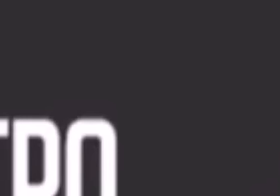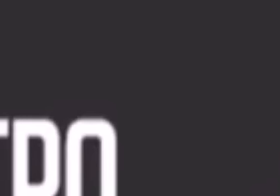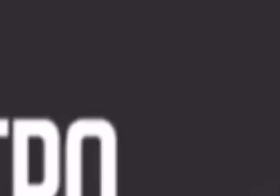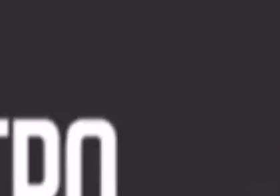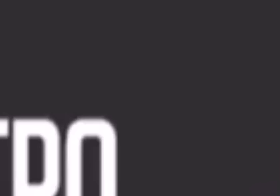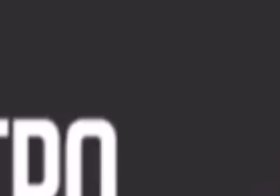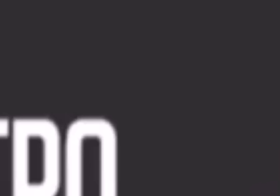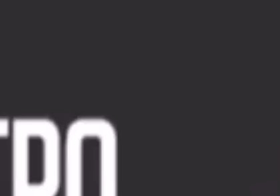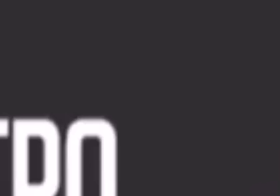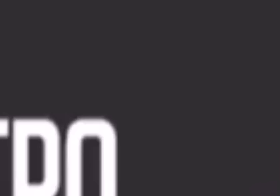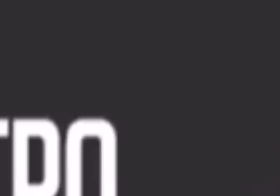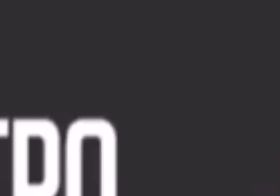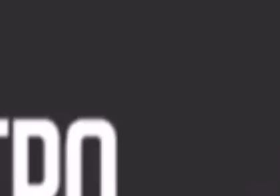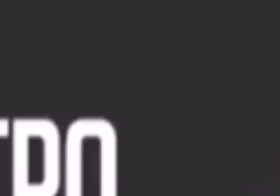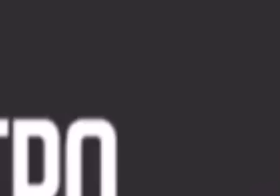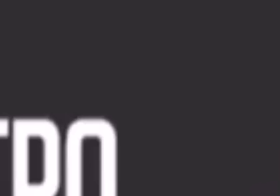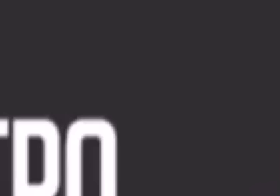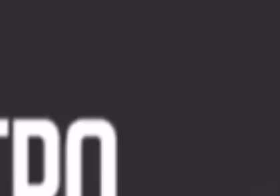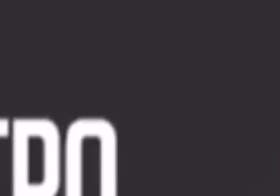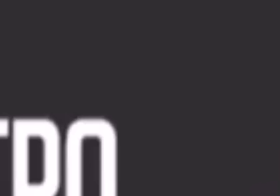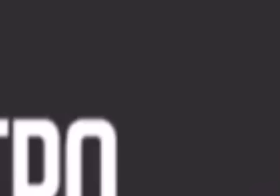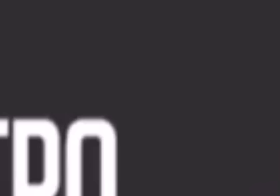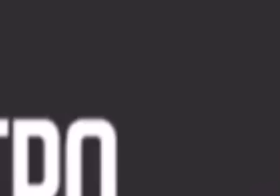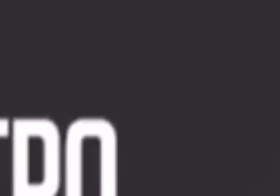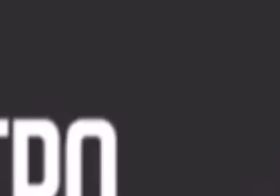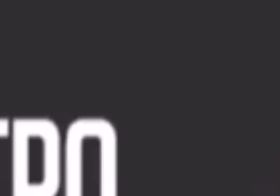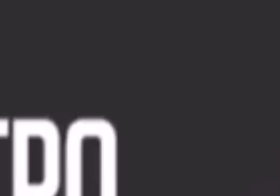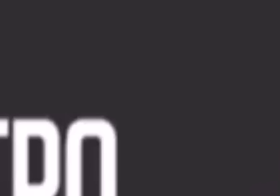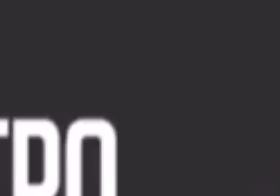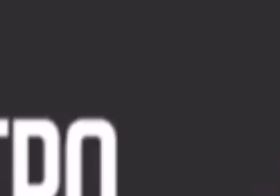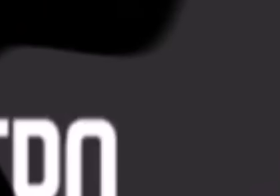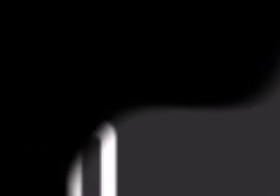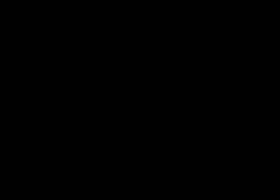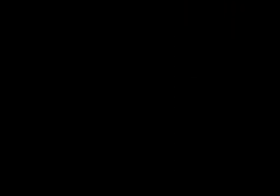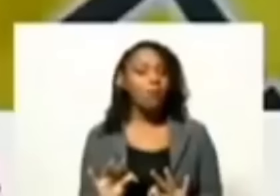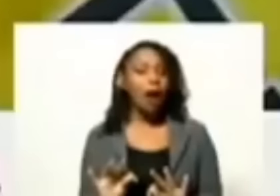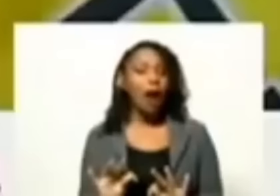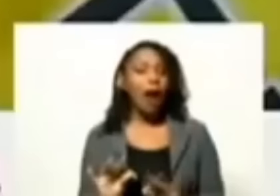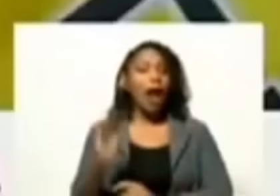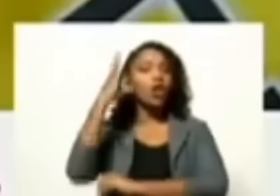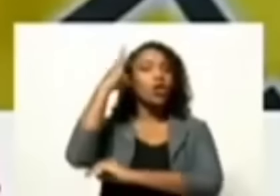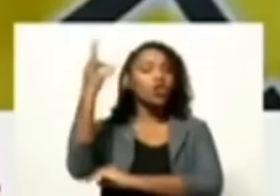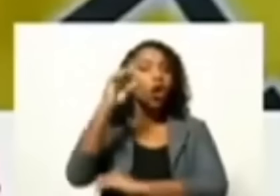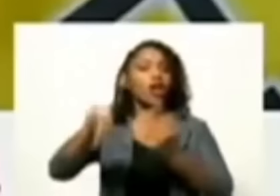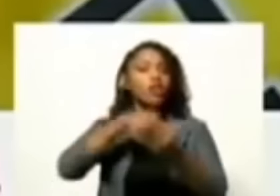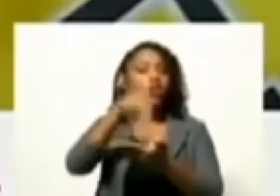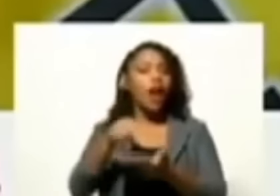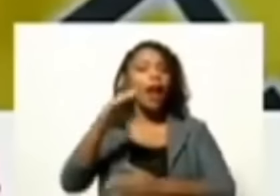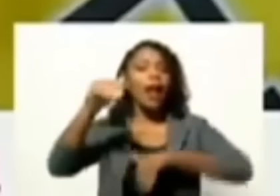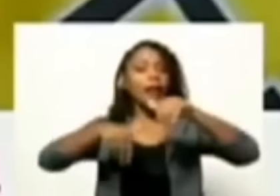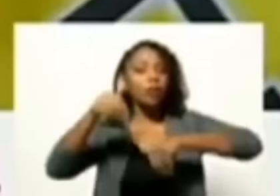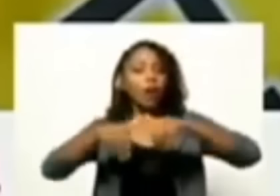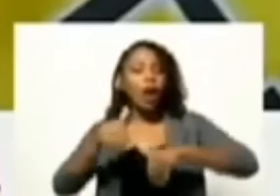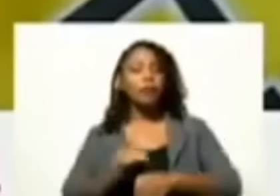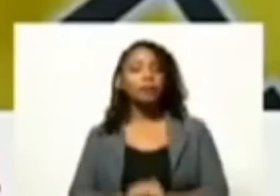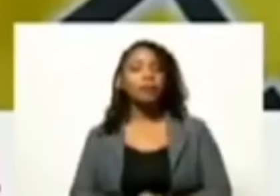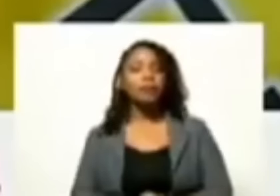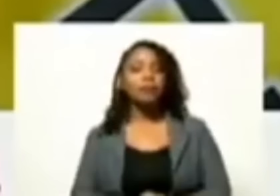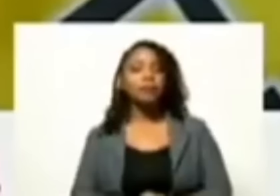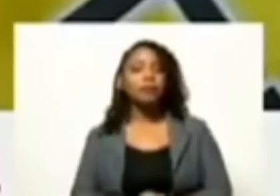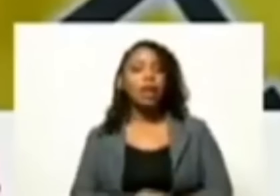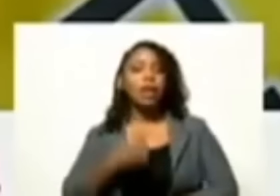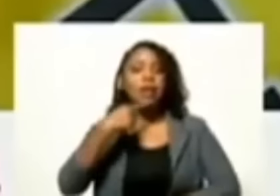exigiendo que una transición eh libre y en paz para que también puedan realizarse unas elecciones libres en el país de